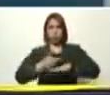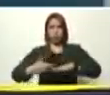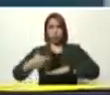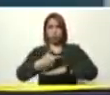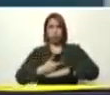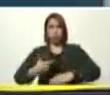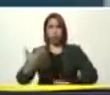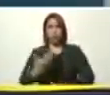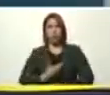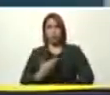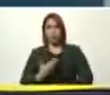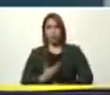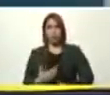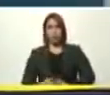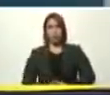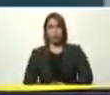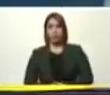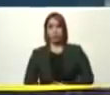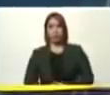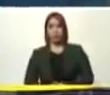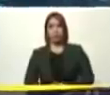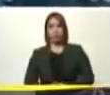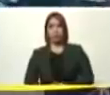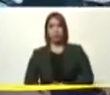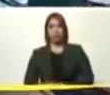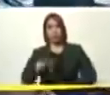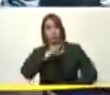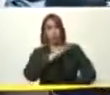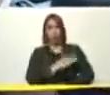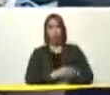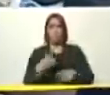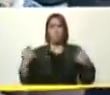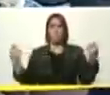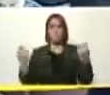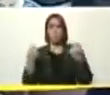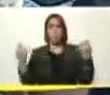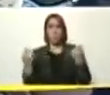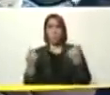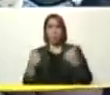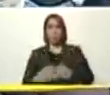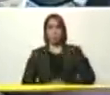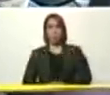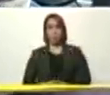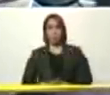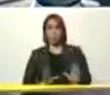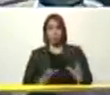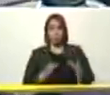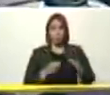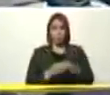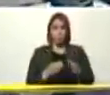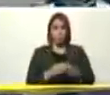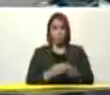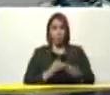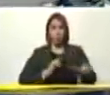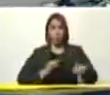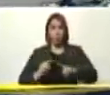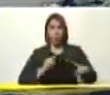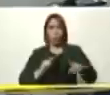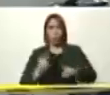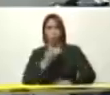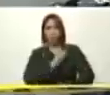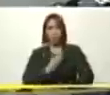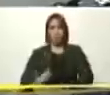gobernadoras, alcaldes y alcaldesas del poder popular desde el puesto de comando presidencial y los puestos de